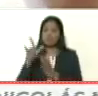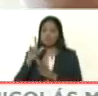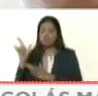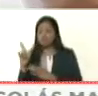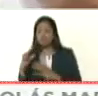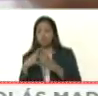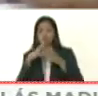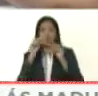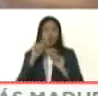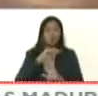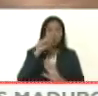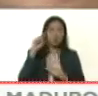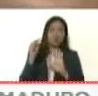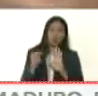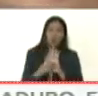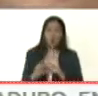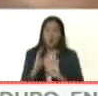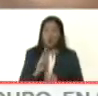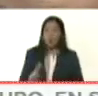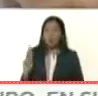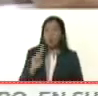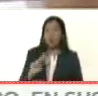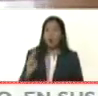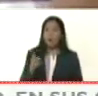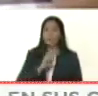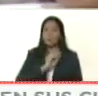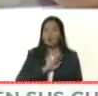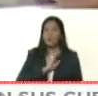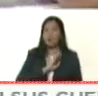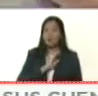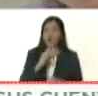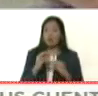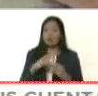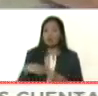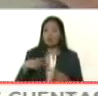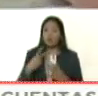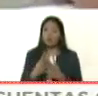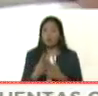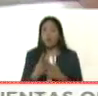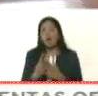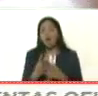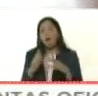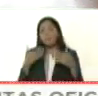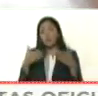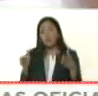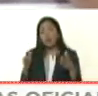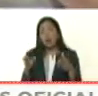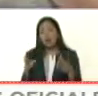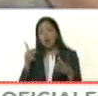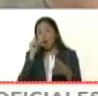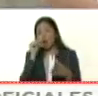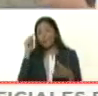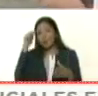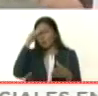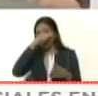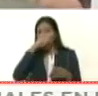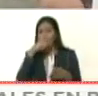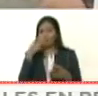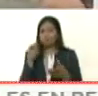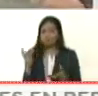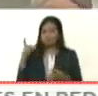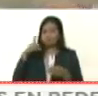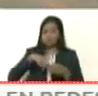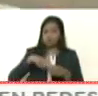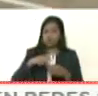todos los aviones que utilizaron los jefazos de Voluntad Popular y de la gente de Julio Borges para llegar al